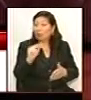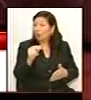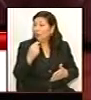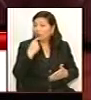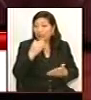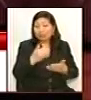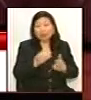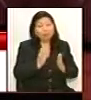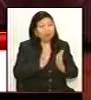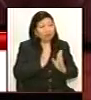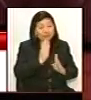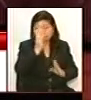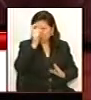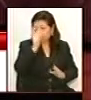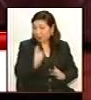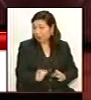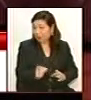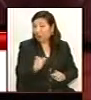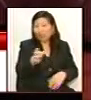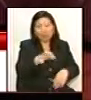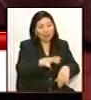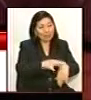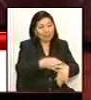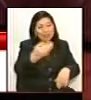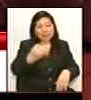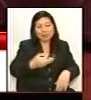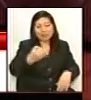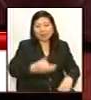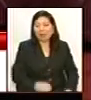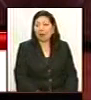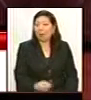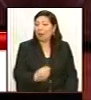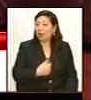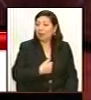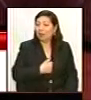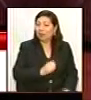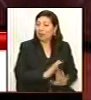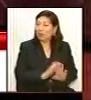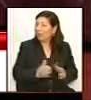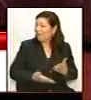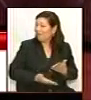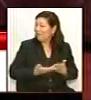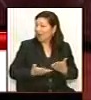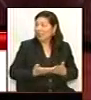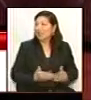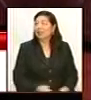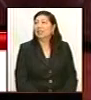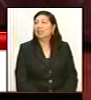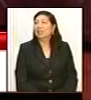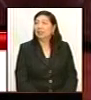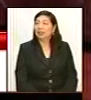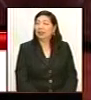reúne el perfil, y ellos son médicos. Pero para mí no es fácil